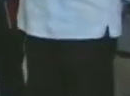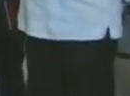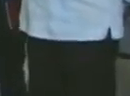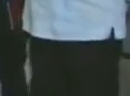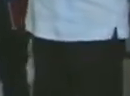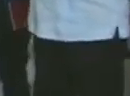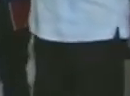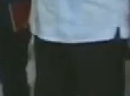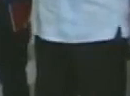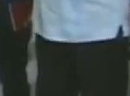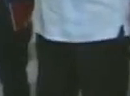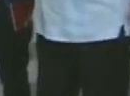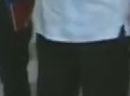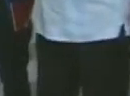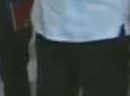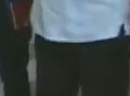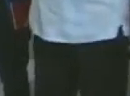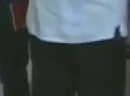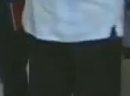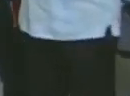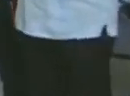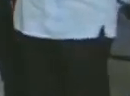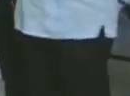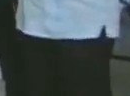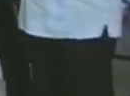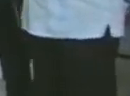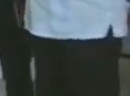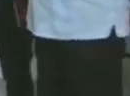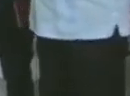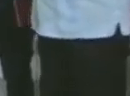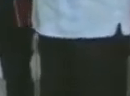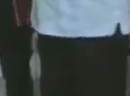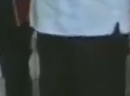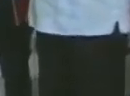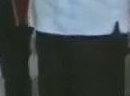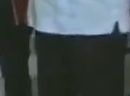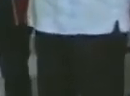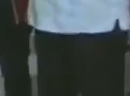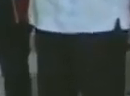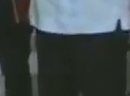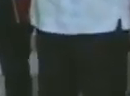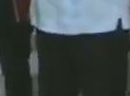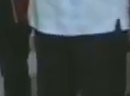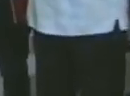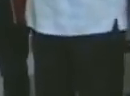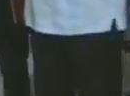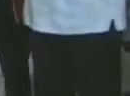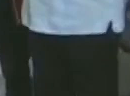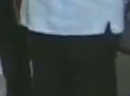día de los CLAP, y les vamos a mostrar a ustedes el tremendo esfuerzo productivo,